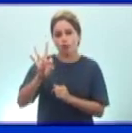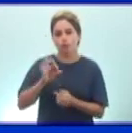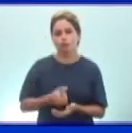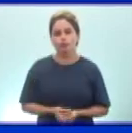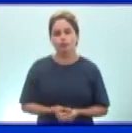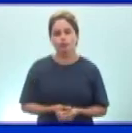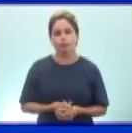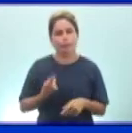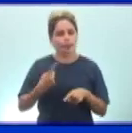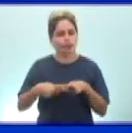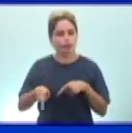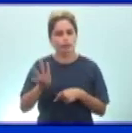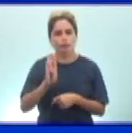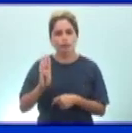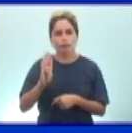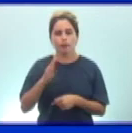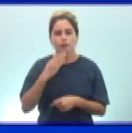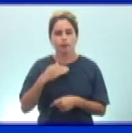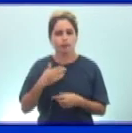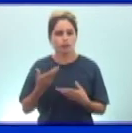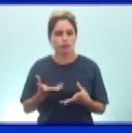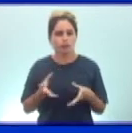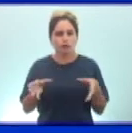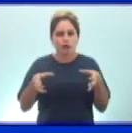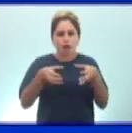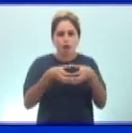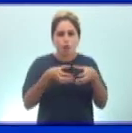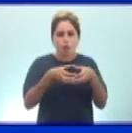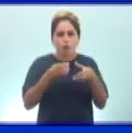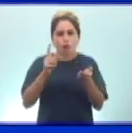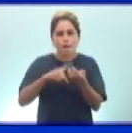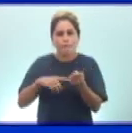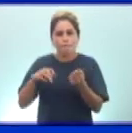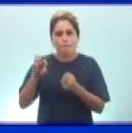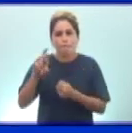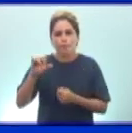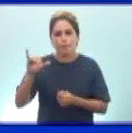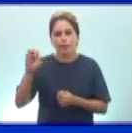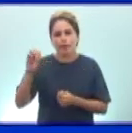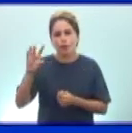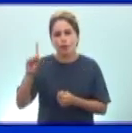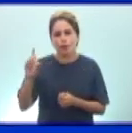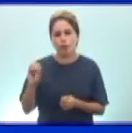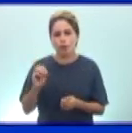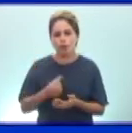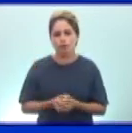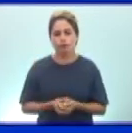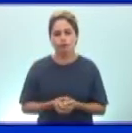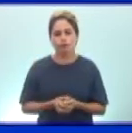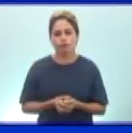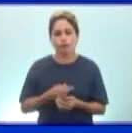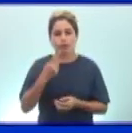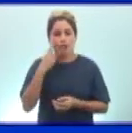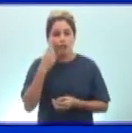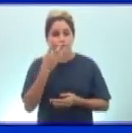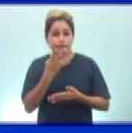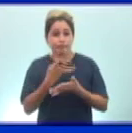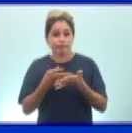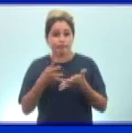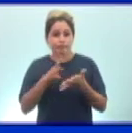Inciso B, ¿cómo determinamos el grupo y el periodo? Nos ubicamos en la distribución electrónica